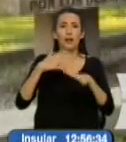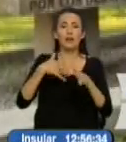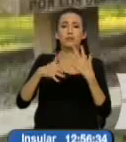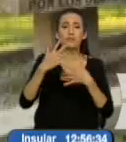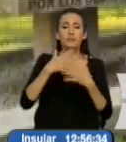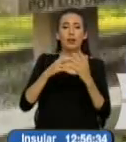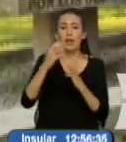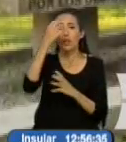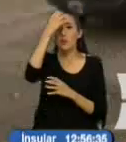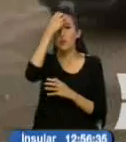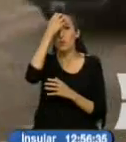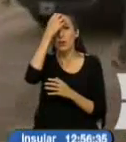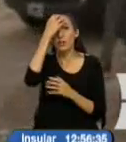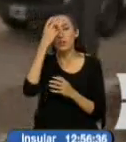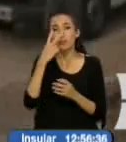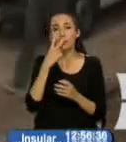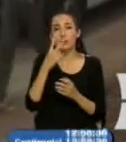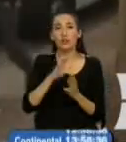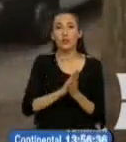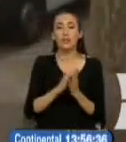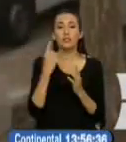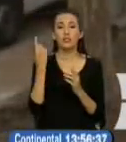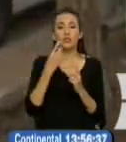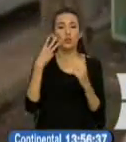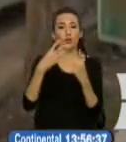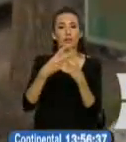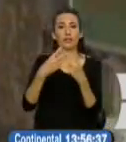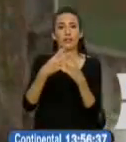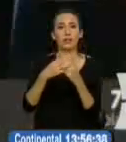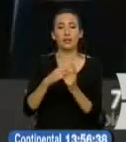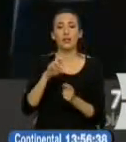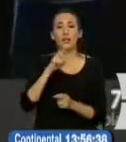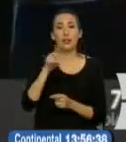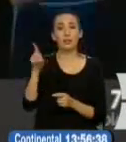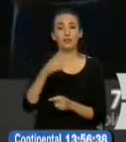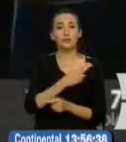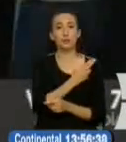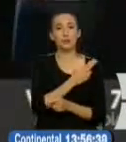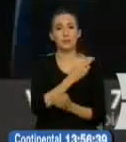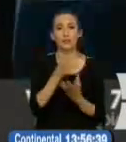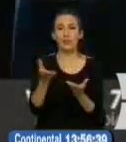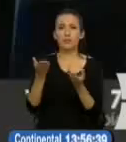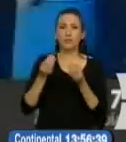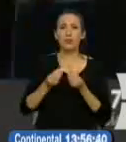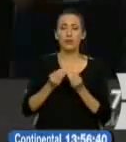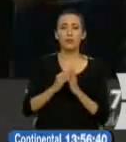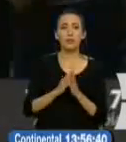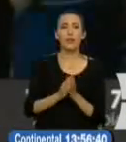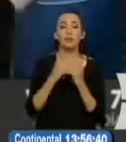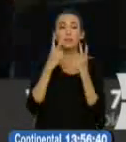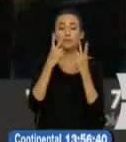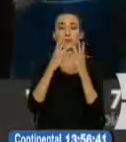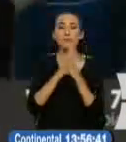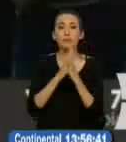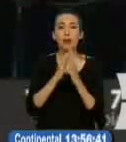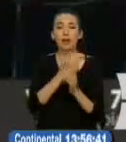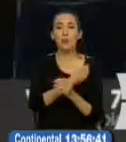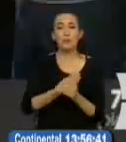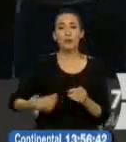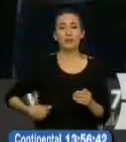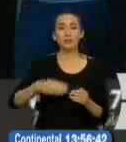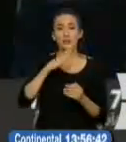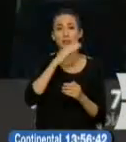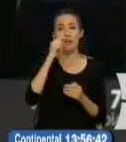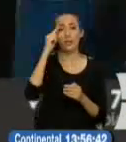modalidad de educación no presencial y virtual. Este miércoles esta universidad acogerá al presidente Rafael Correa, quien recibirá el título de